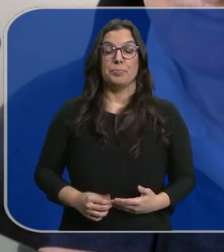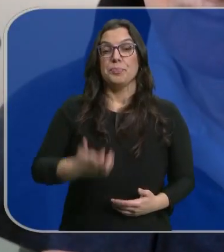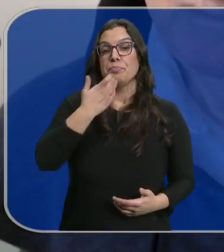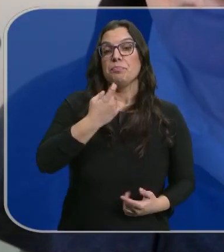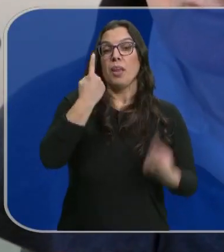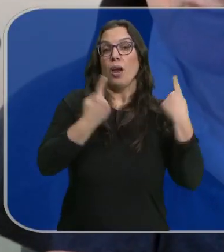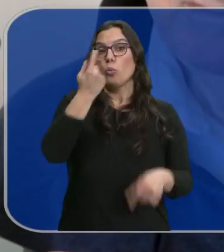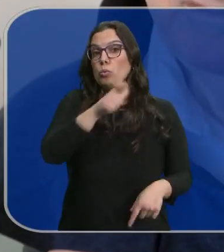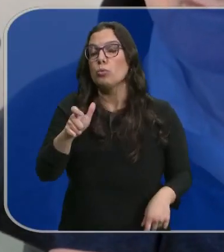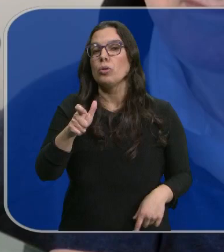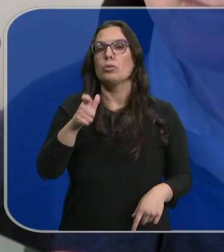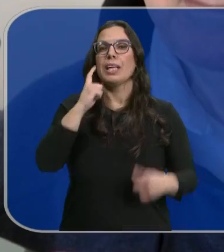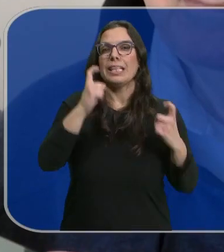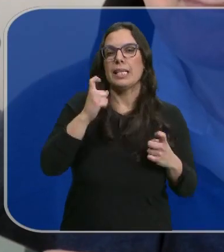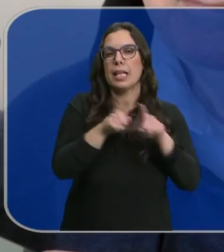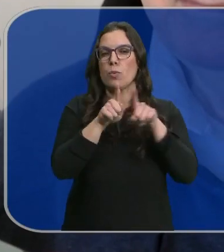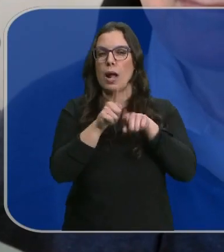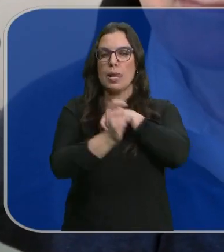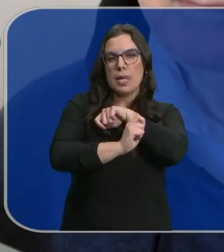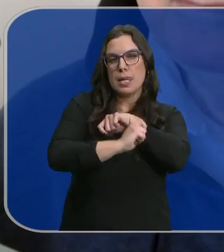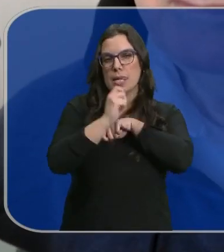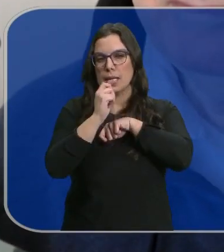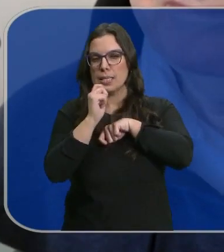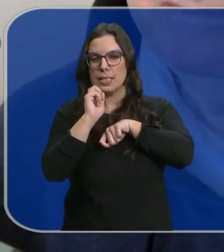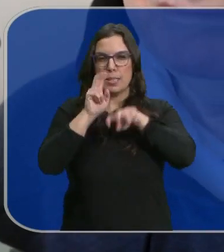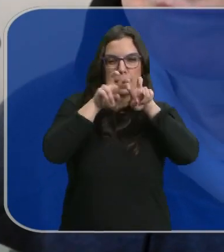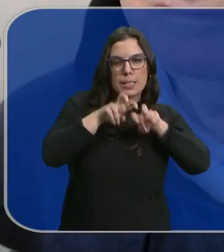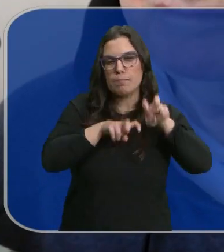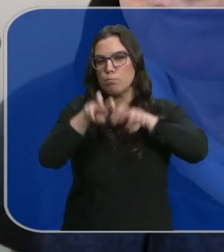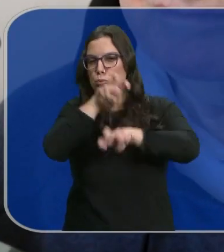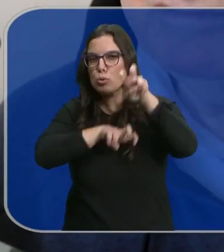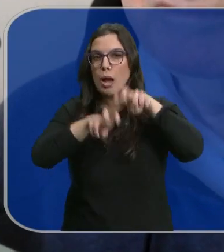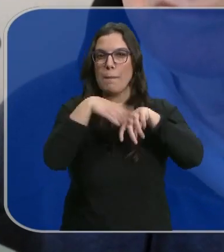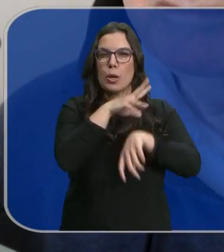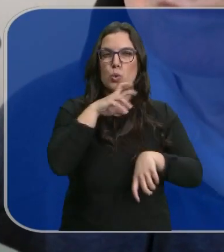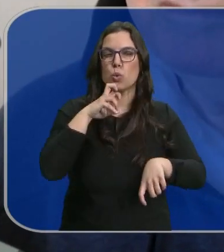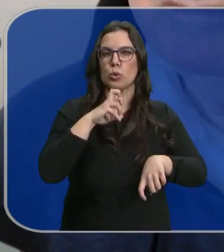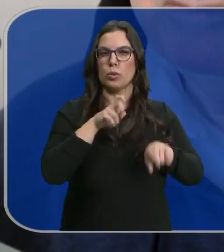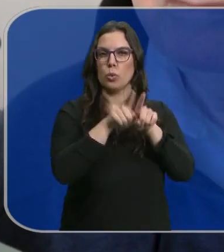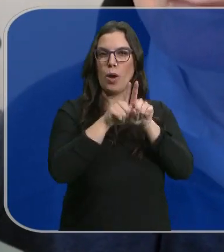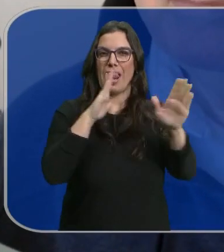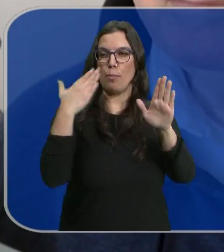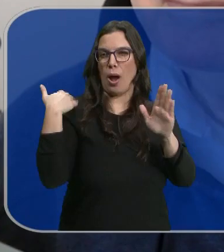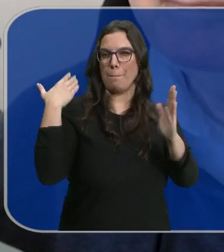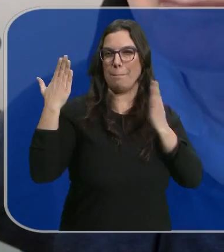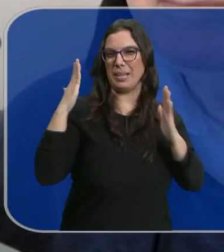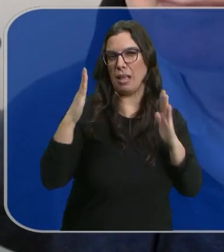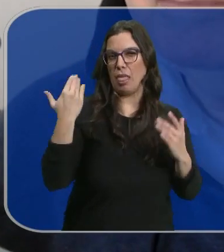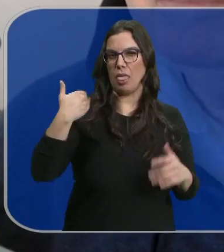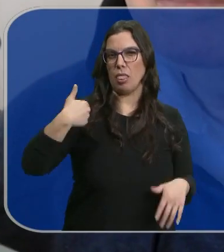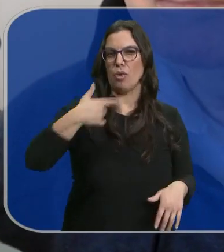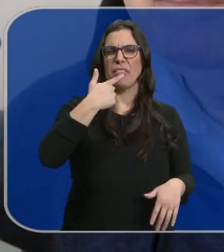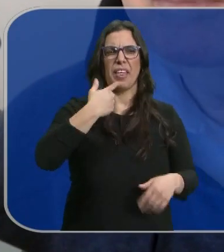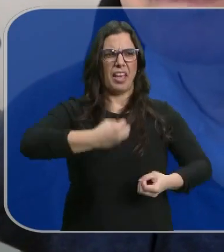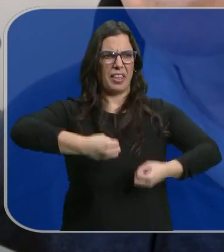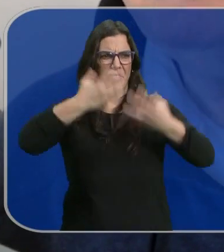Aquellos que intenten buscar subterfugios para seguir manteniendo esos vestigios del pasado, en este caso creo que dicen que